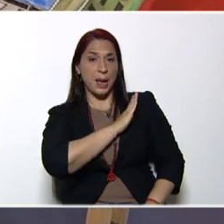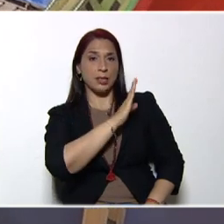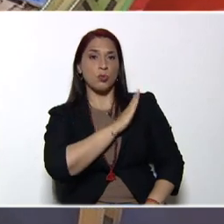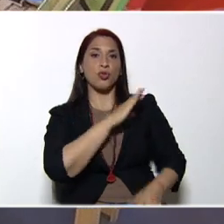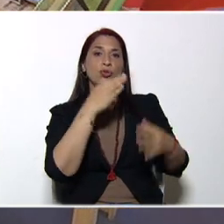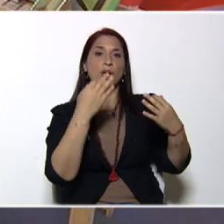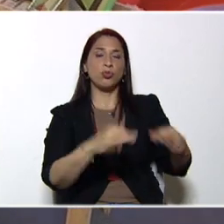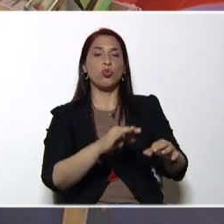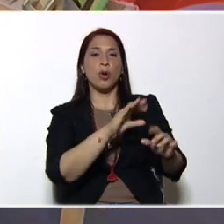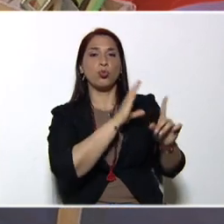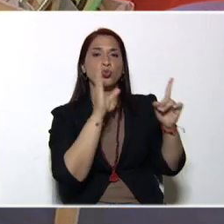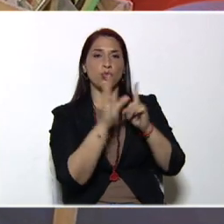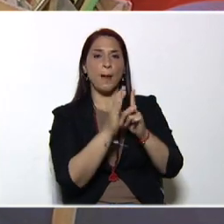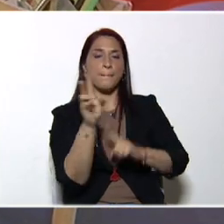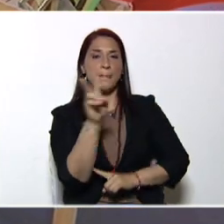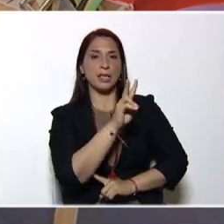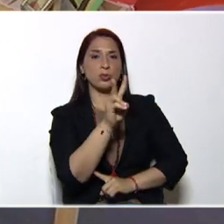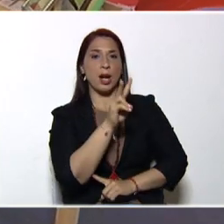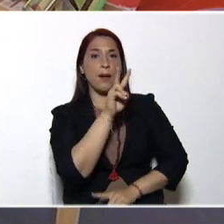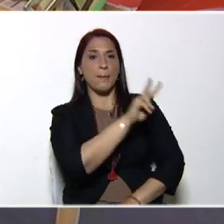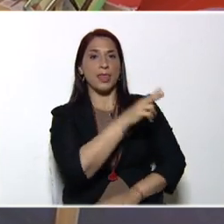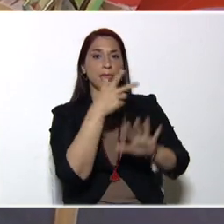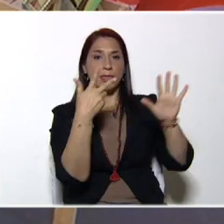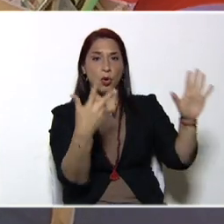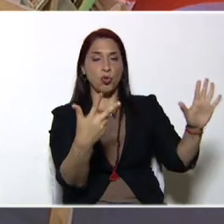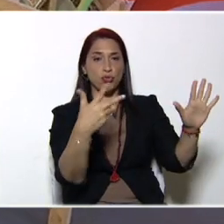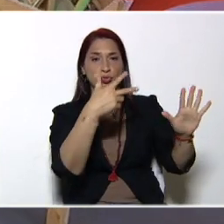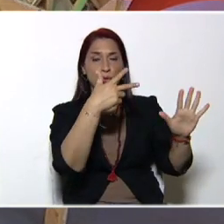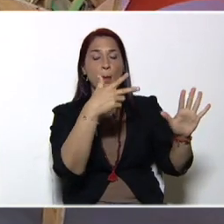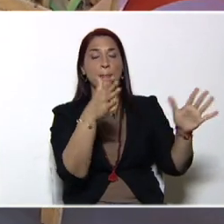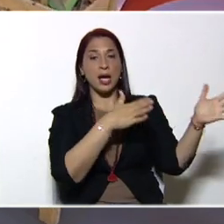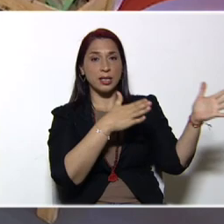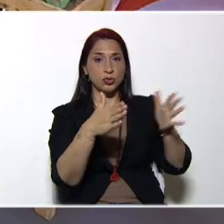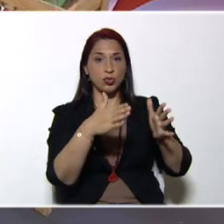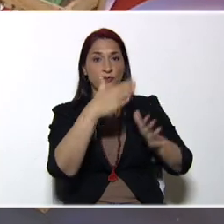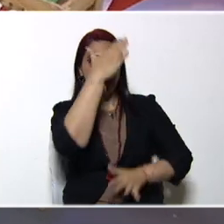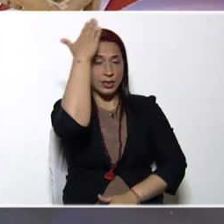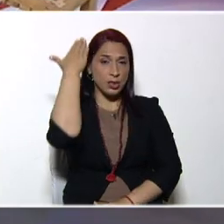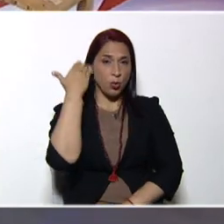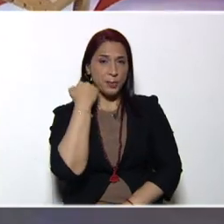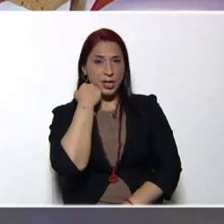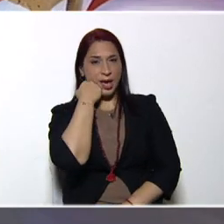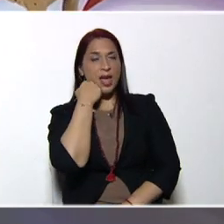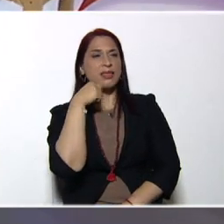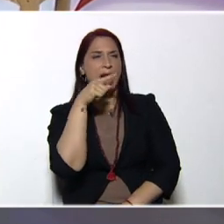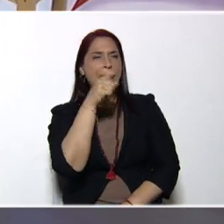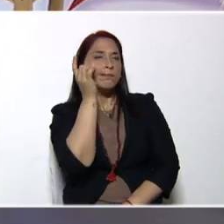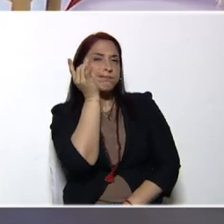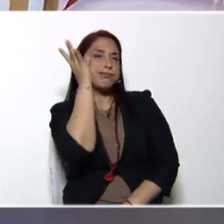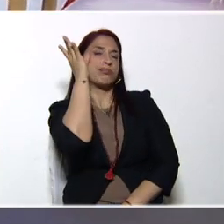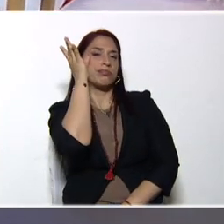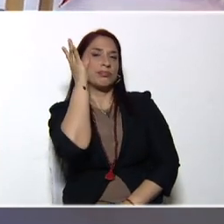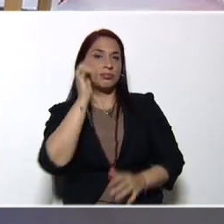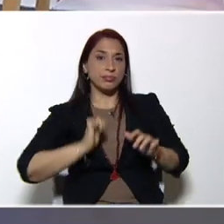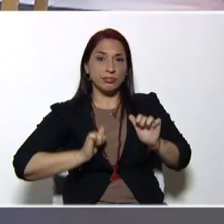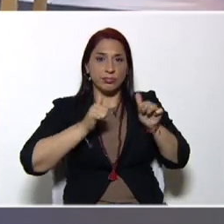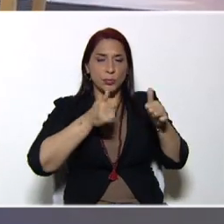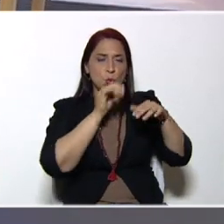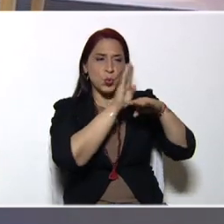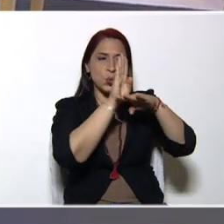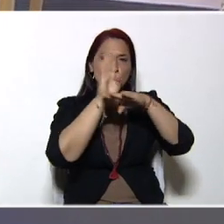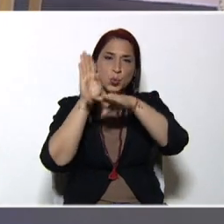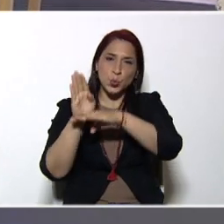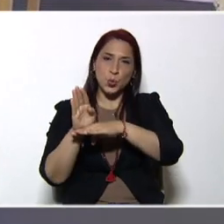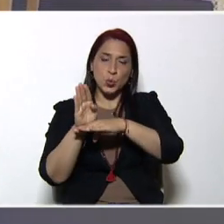Natural en Venezuela se celebra el 28 de marzo porque Francisco de Miranda fue el propiciador, fue el que inició la conservación